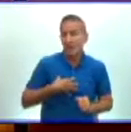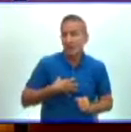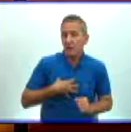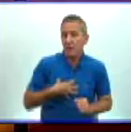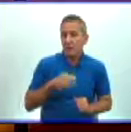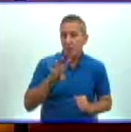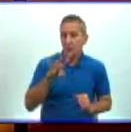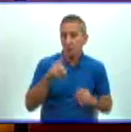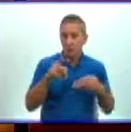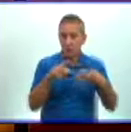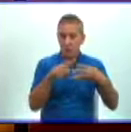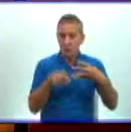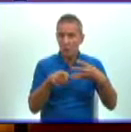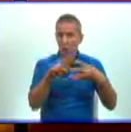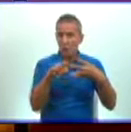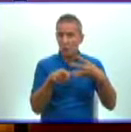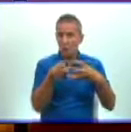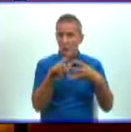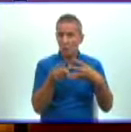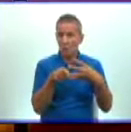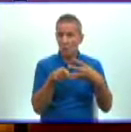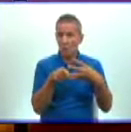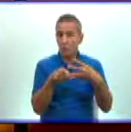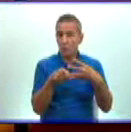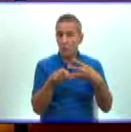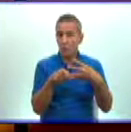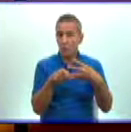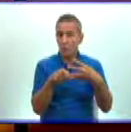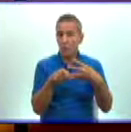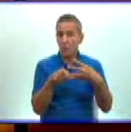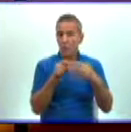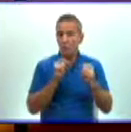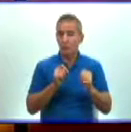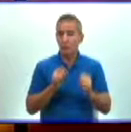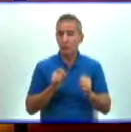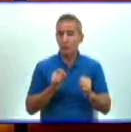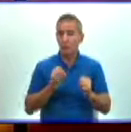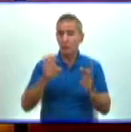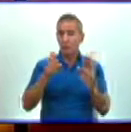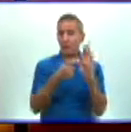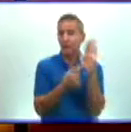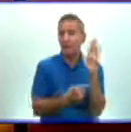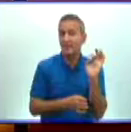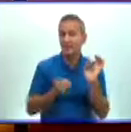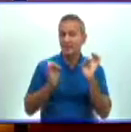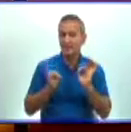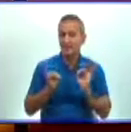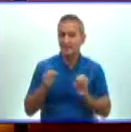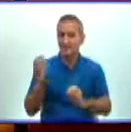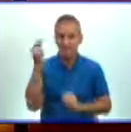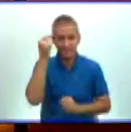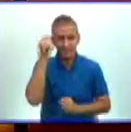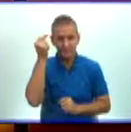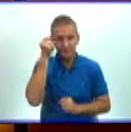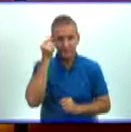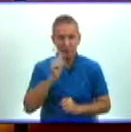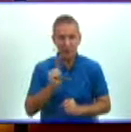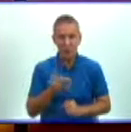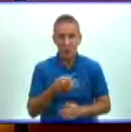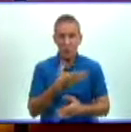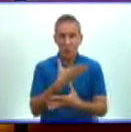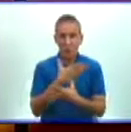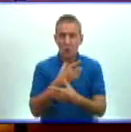cuatro elementos siempre en la mente. No puedo perder mi